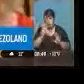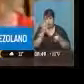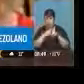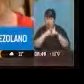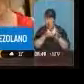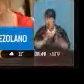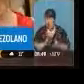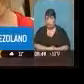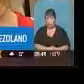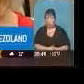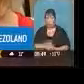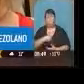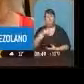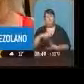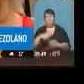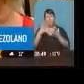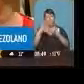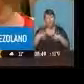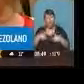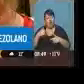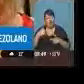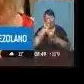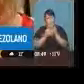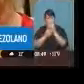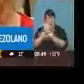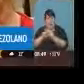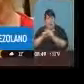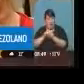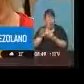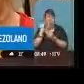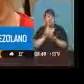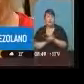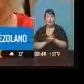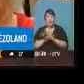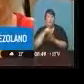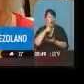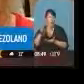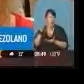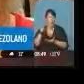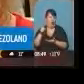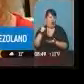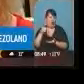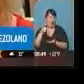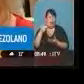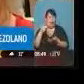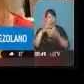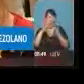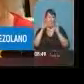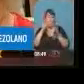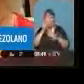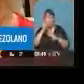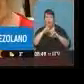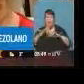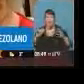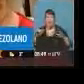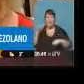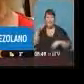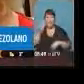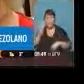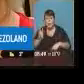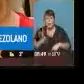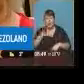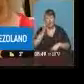alentador. Tratamos un proyecto de mi autoría acerca del repudio sobre el cerco mediático que hay en Venezuela,